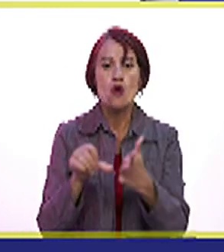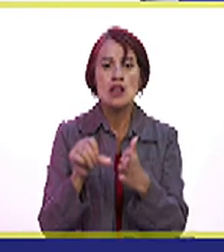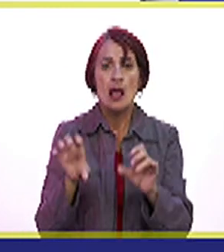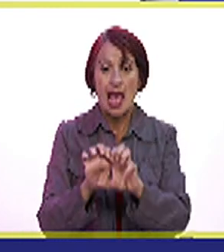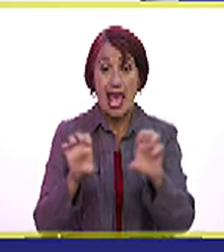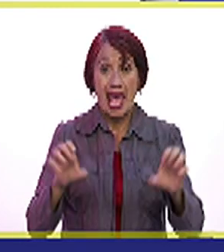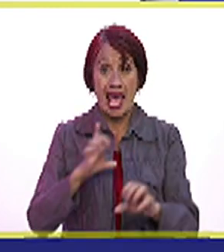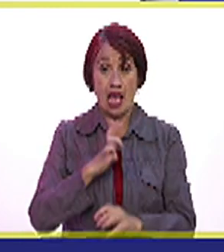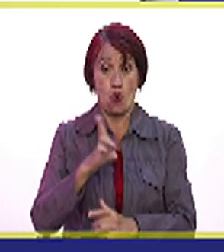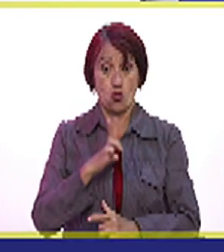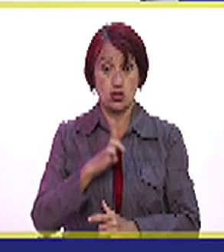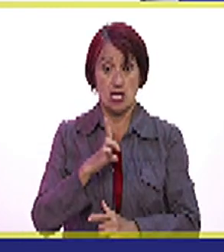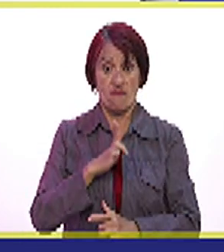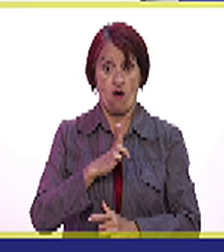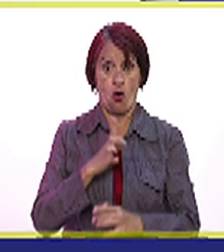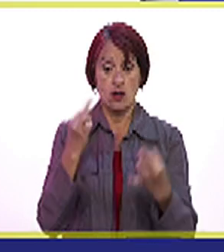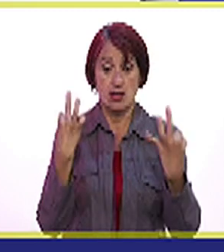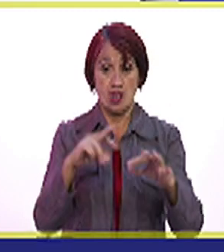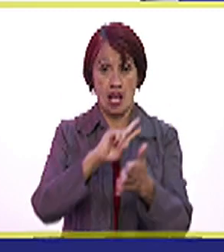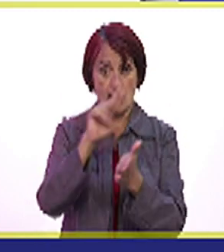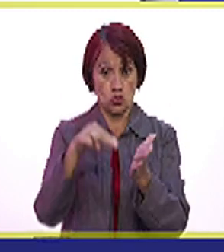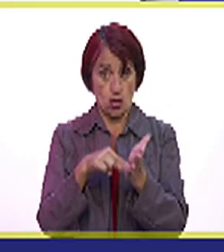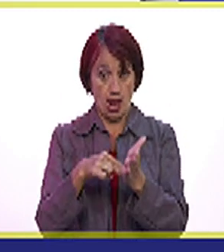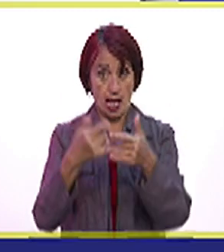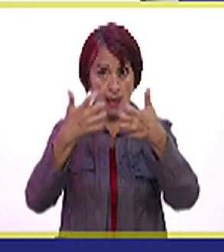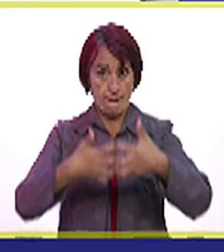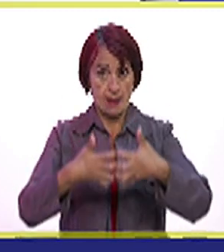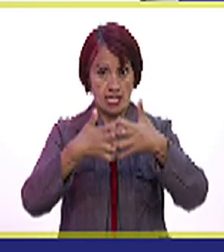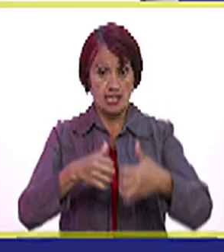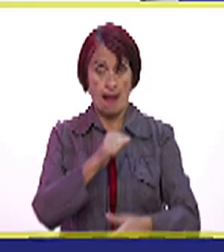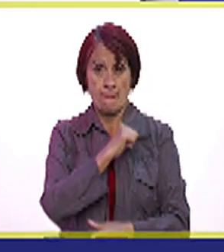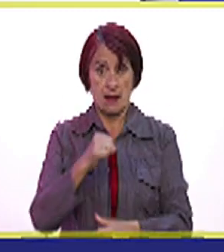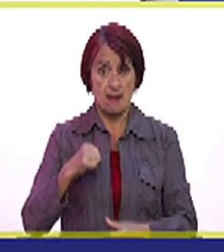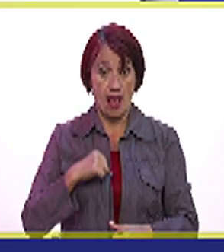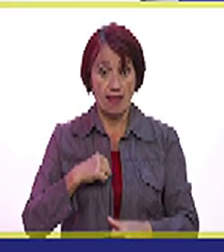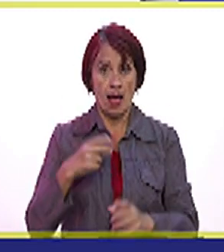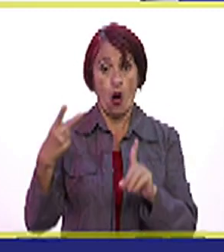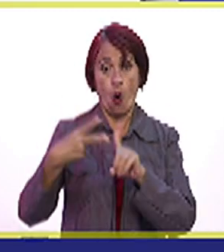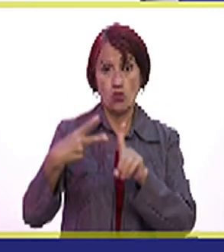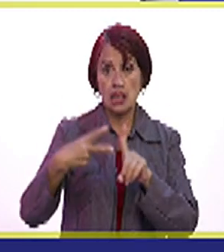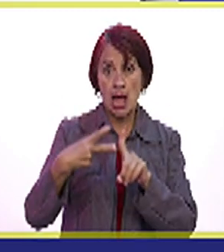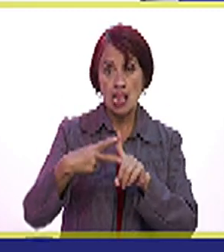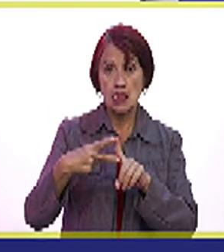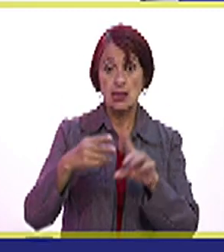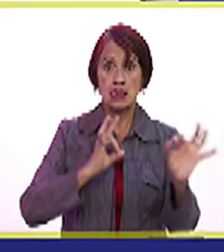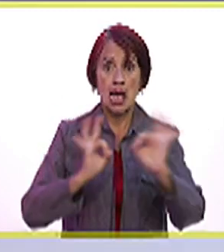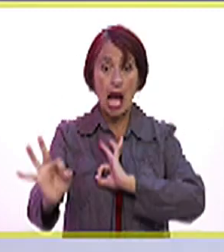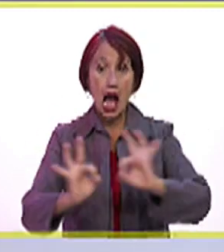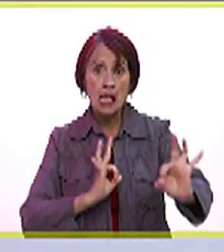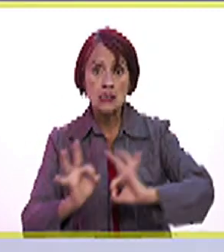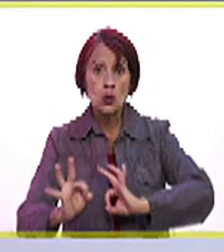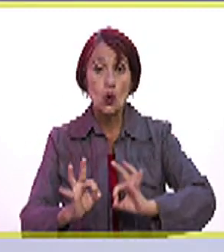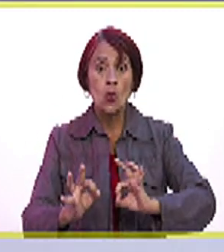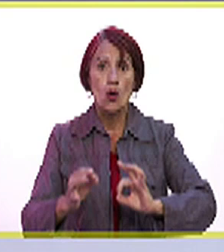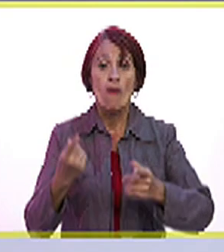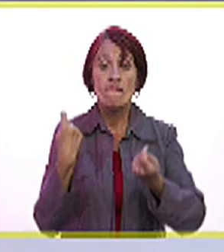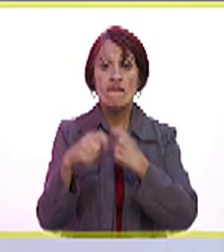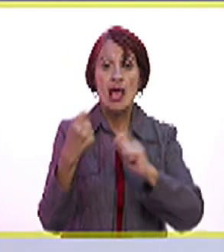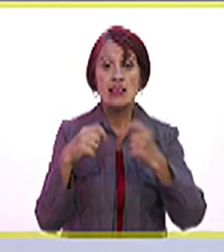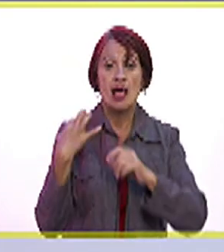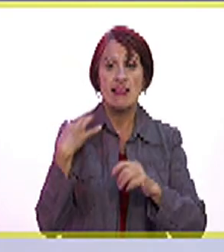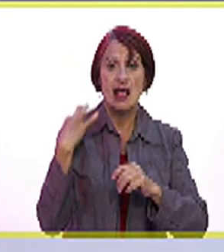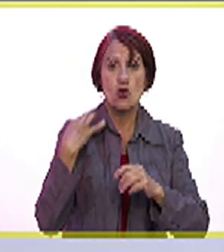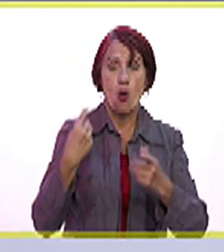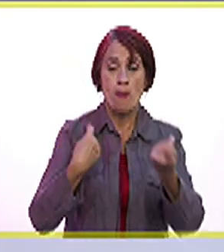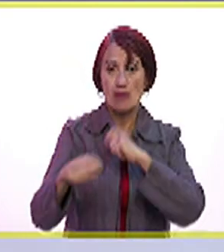Ejecutivo Nacional, oficinas públicas, empresas privadas, museos, hoteles, teatros, tiendas, entre otros espacios donde